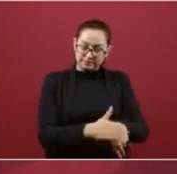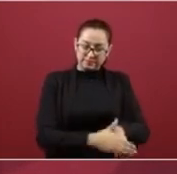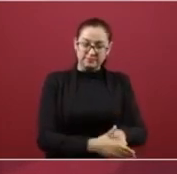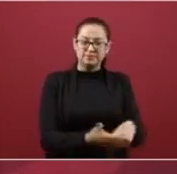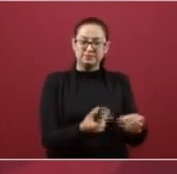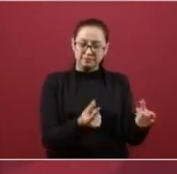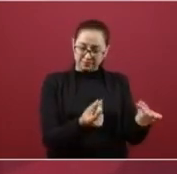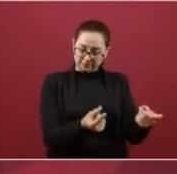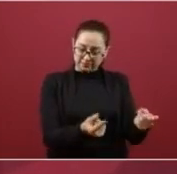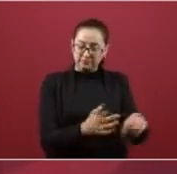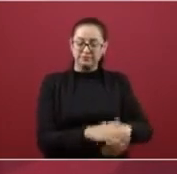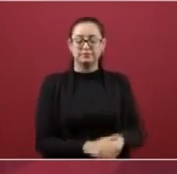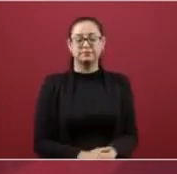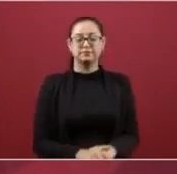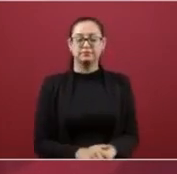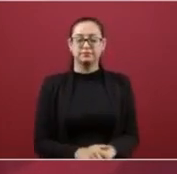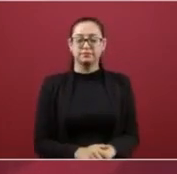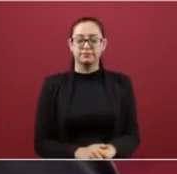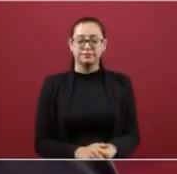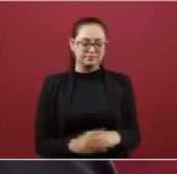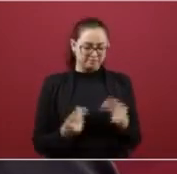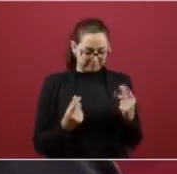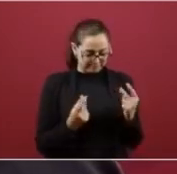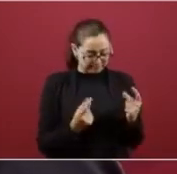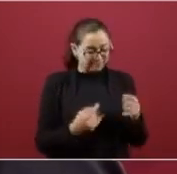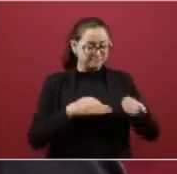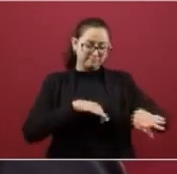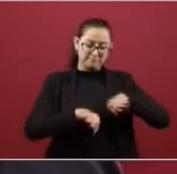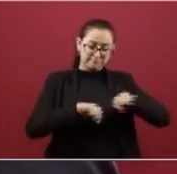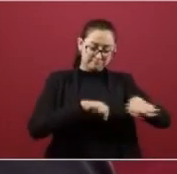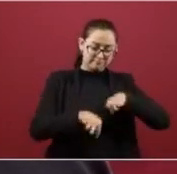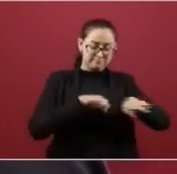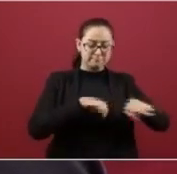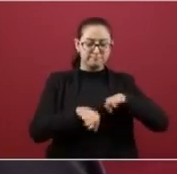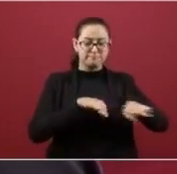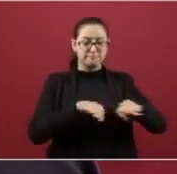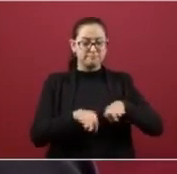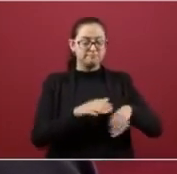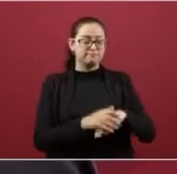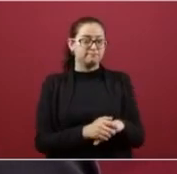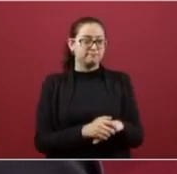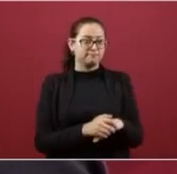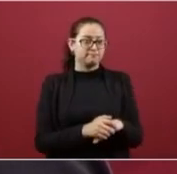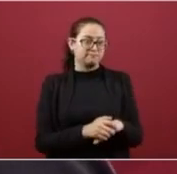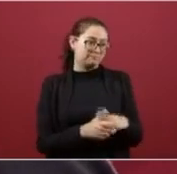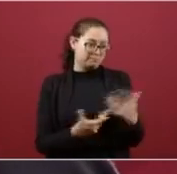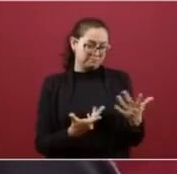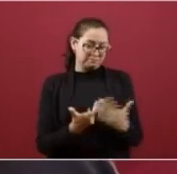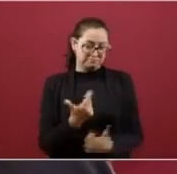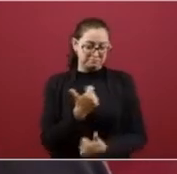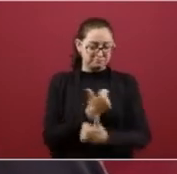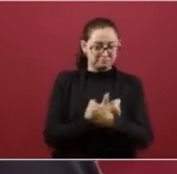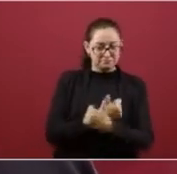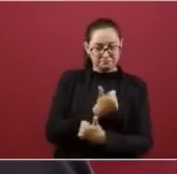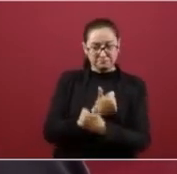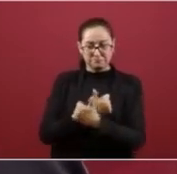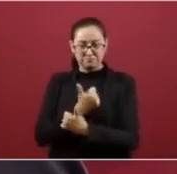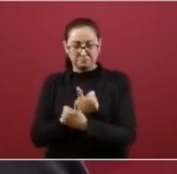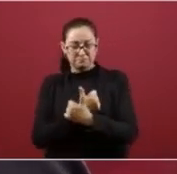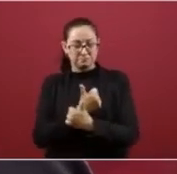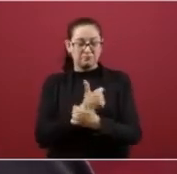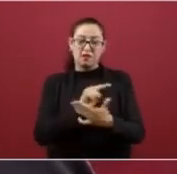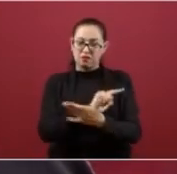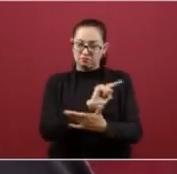inviertan, a que produzcan y a competir en buena